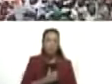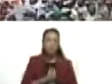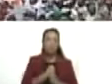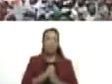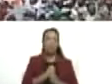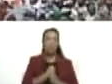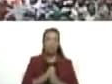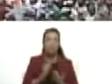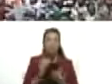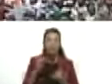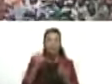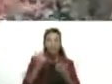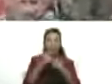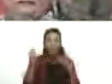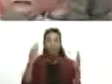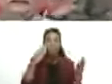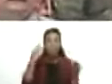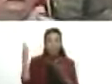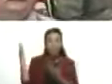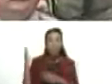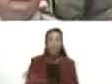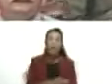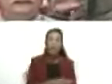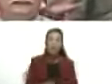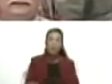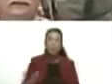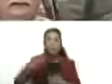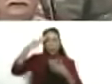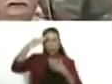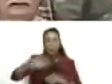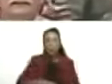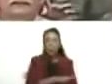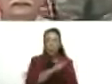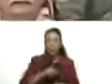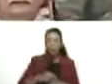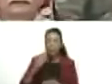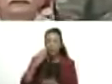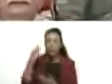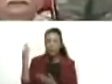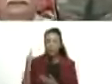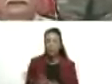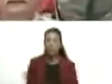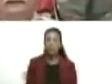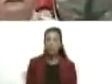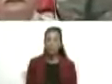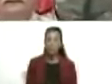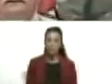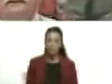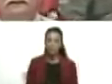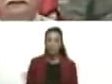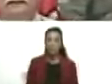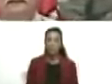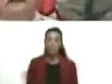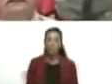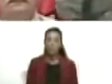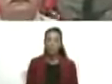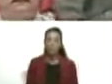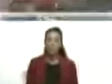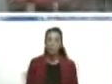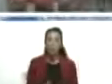oligarca temblar, de su claridad, oligarca temblar, viva la